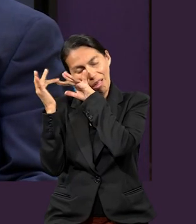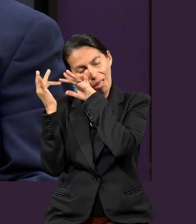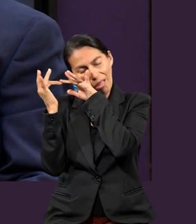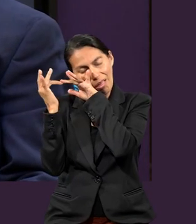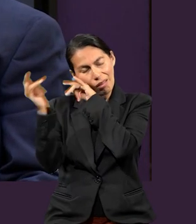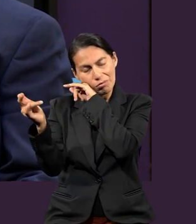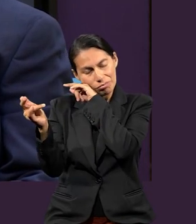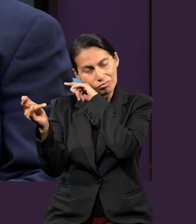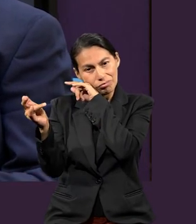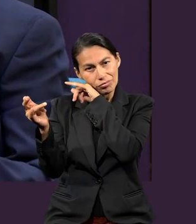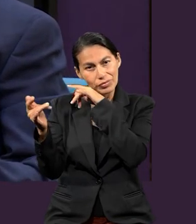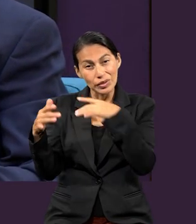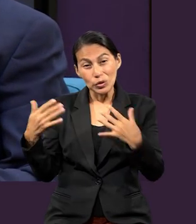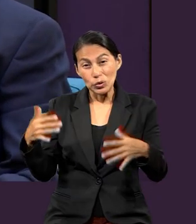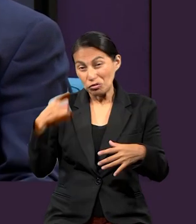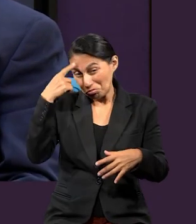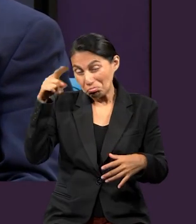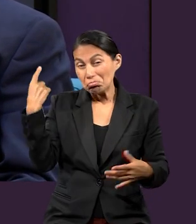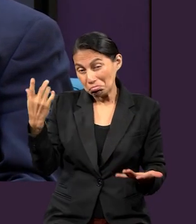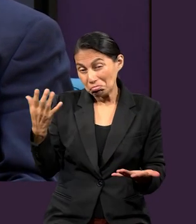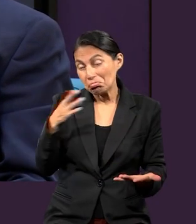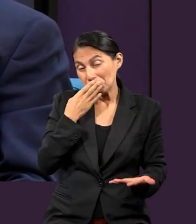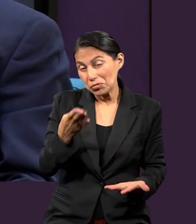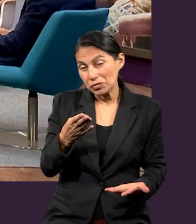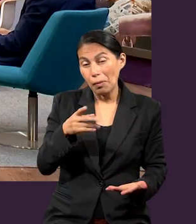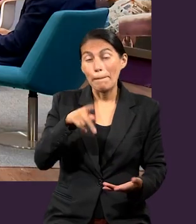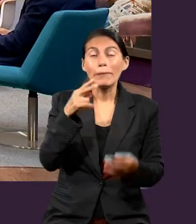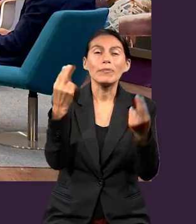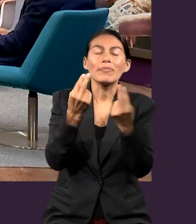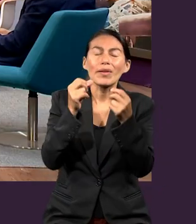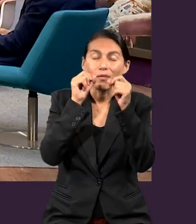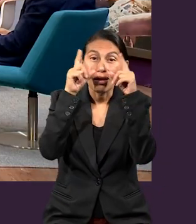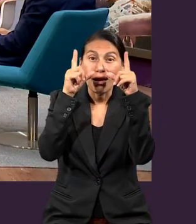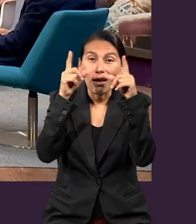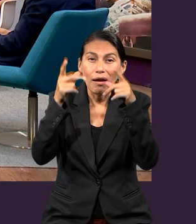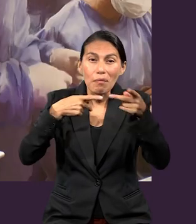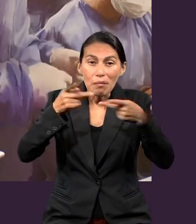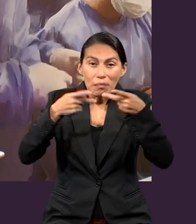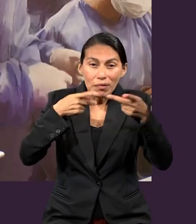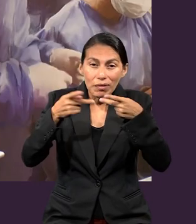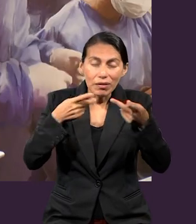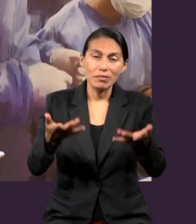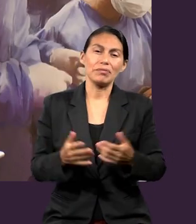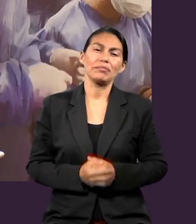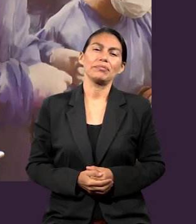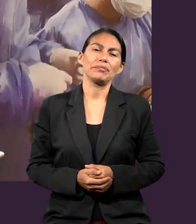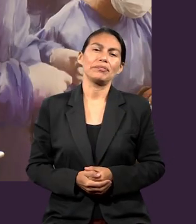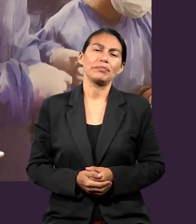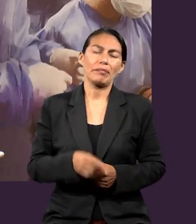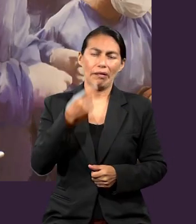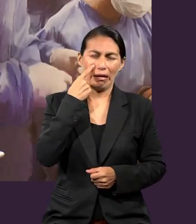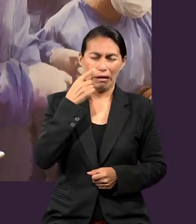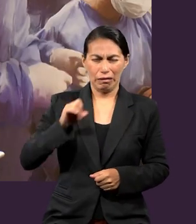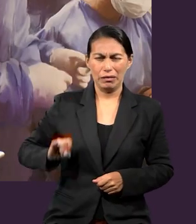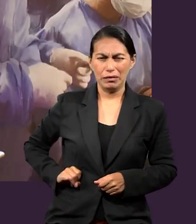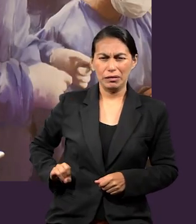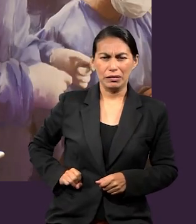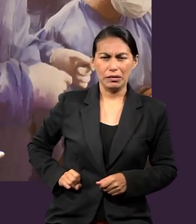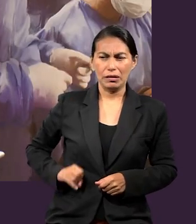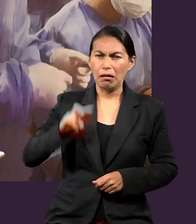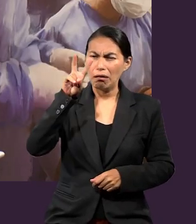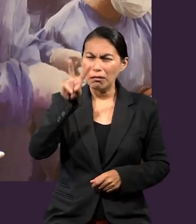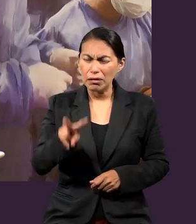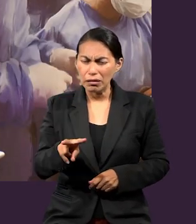importantes es prepararnos, pastor. Así es. Sí, qué interesante, Jair, que en el texto que estabas leyendo habla